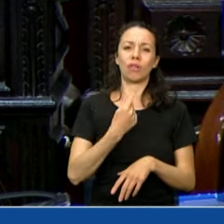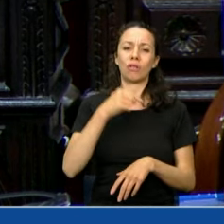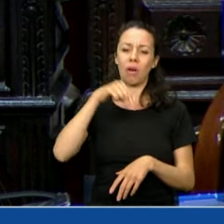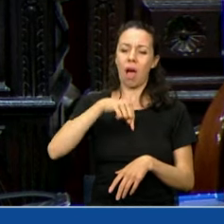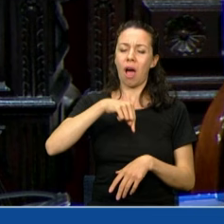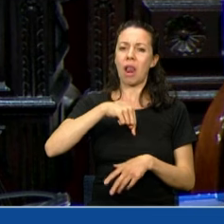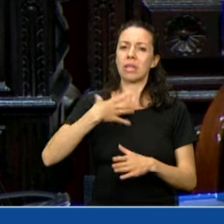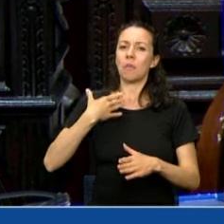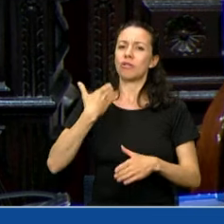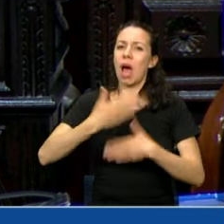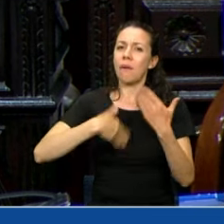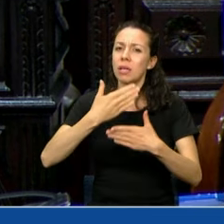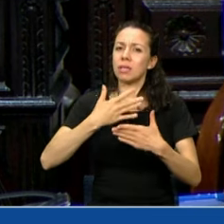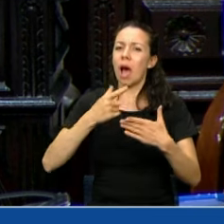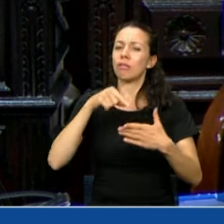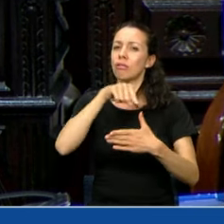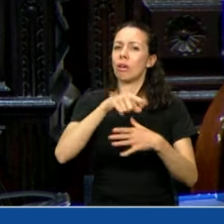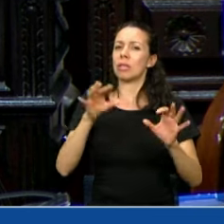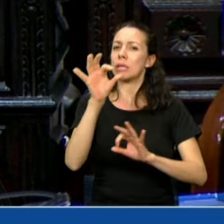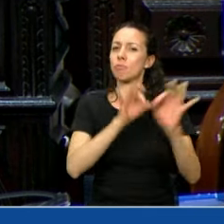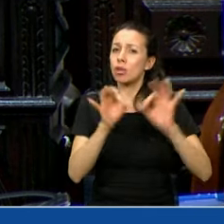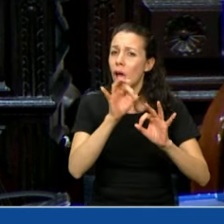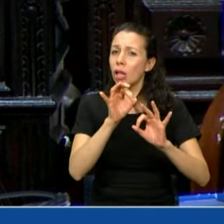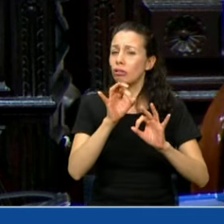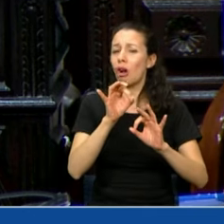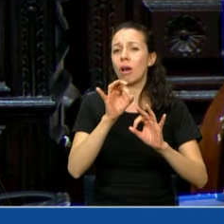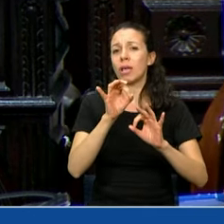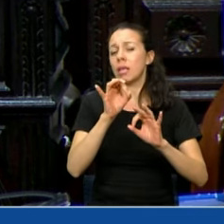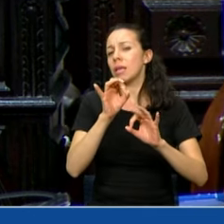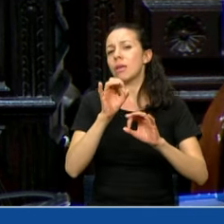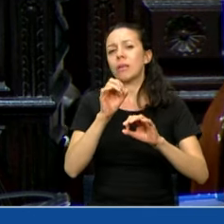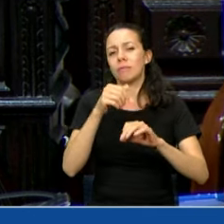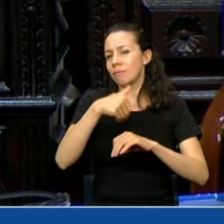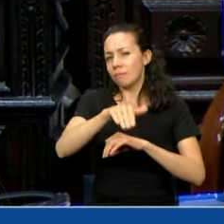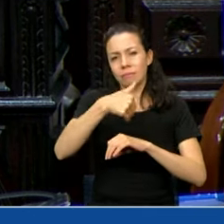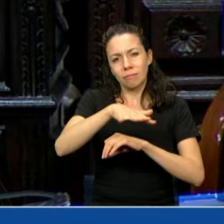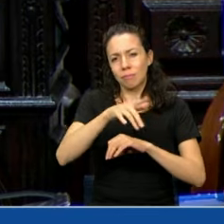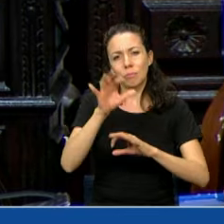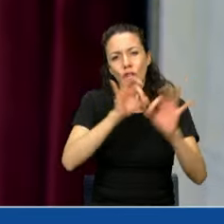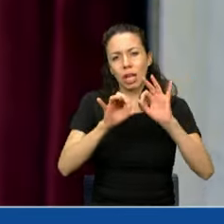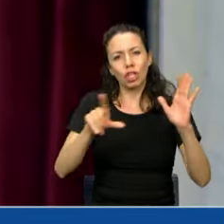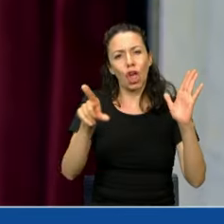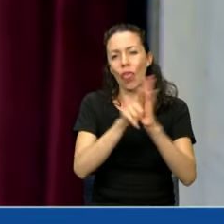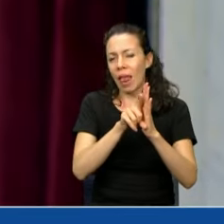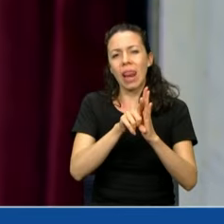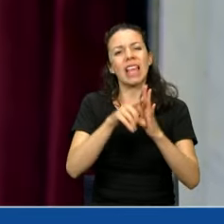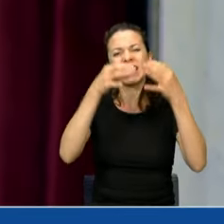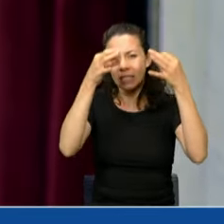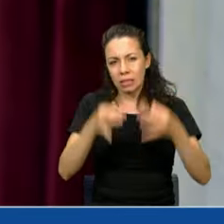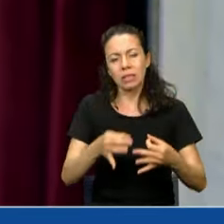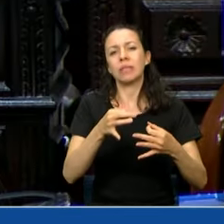avanzando en esta concreción y que claramente en pocos minutos este proyecto de ley va a ser ley y que eso es